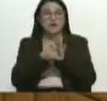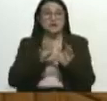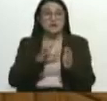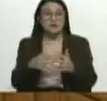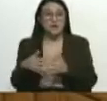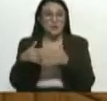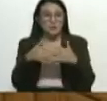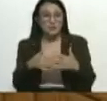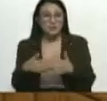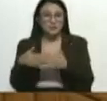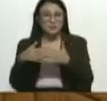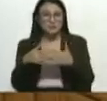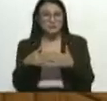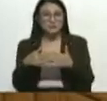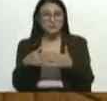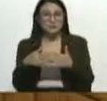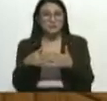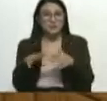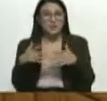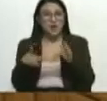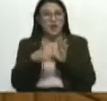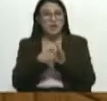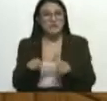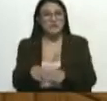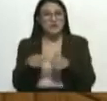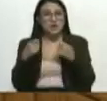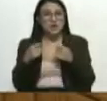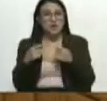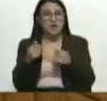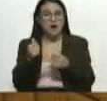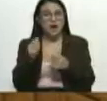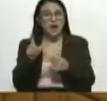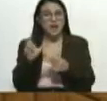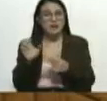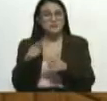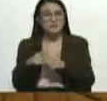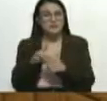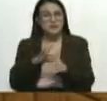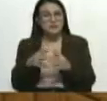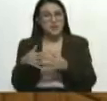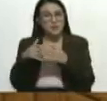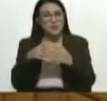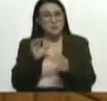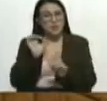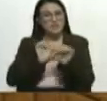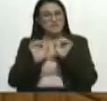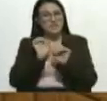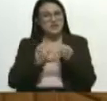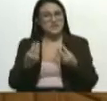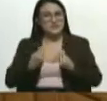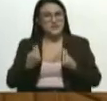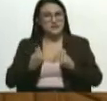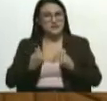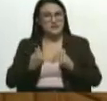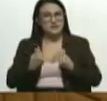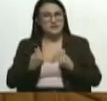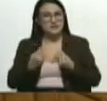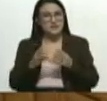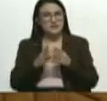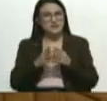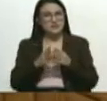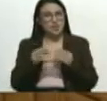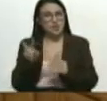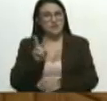Unidos. ¿Qué ley violó Alex Saab en los Estados Unidos para poder defender la vida